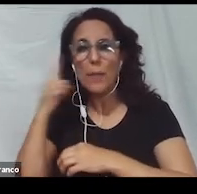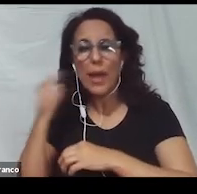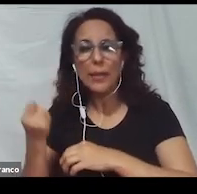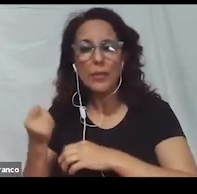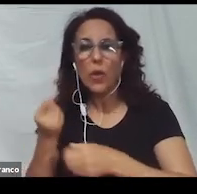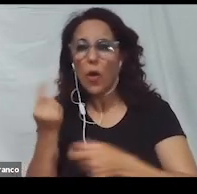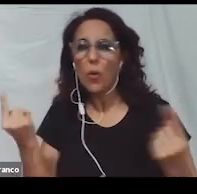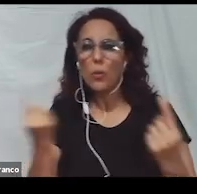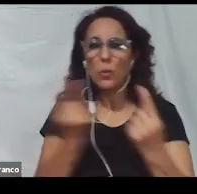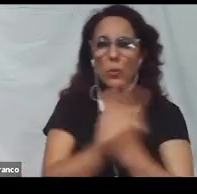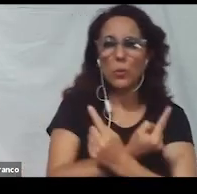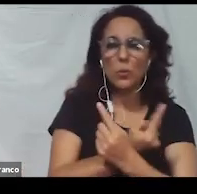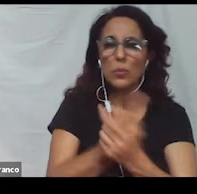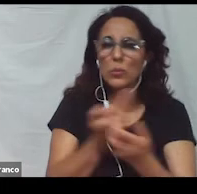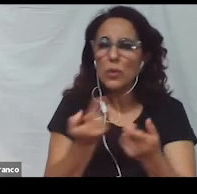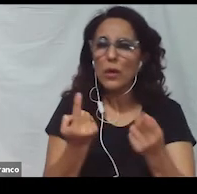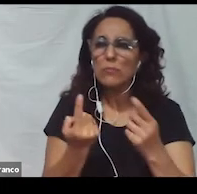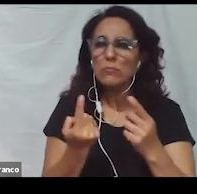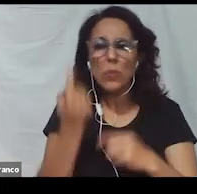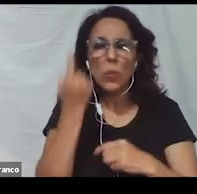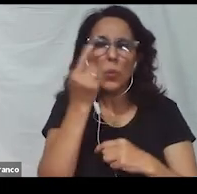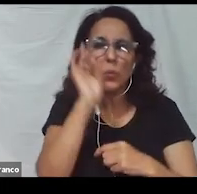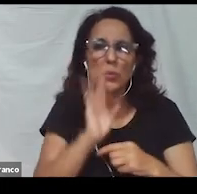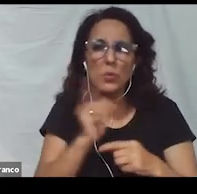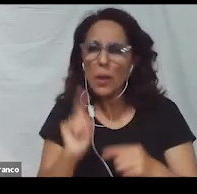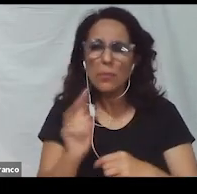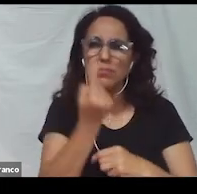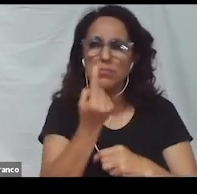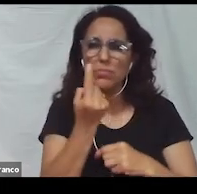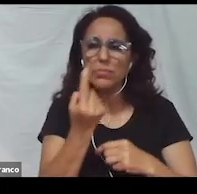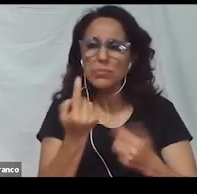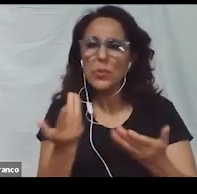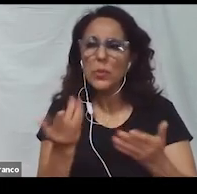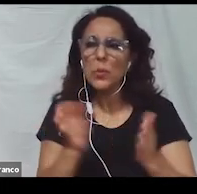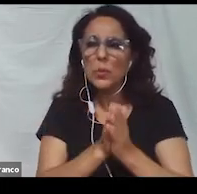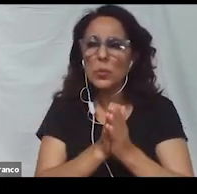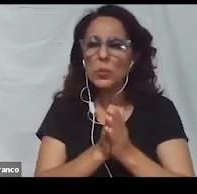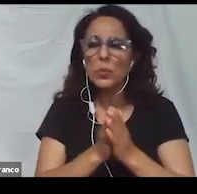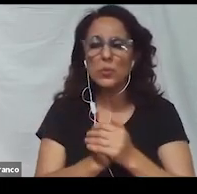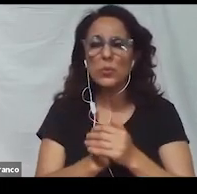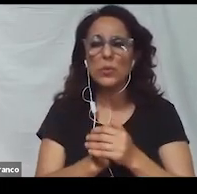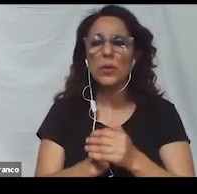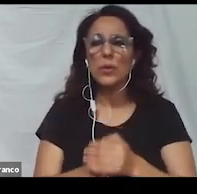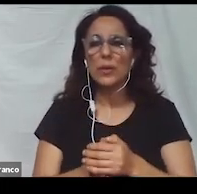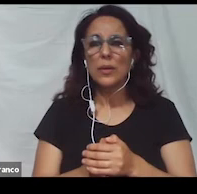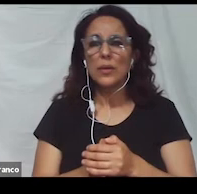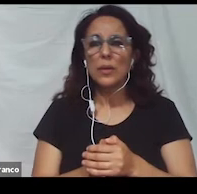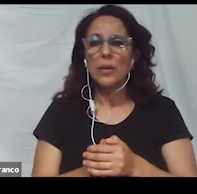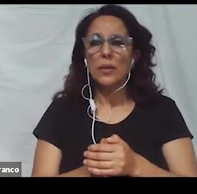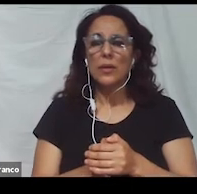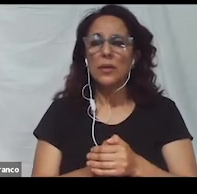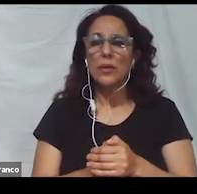de esos dos roles, se genera un rol que es, muchas veces, tiene diferentes nombres, ¿ok? Usualmente lo conocen como